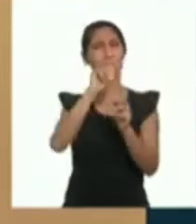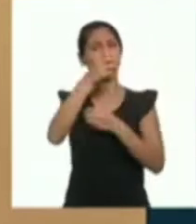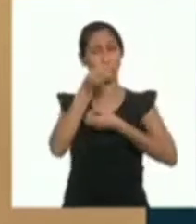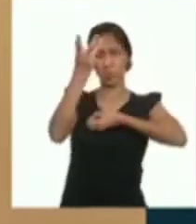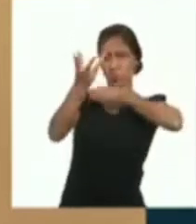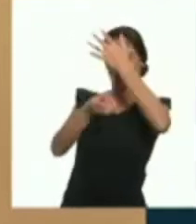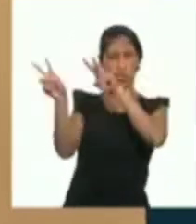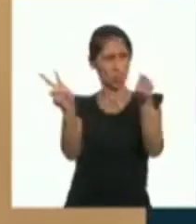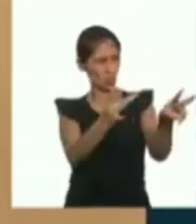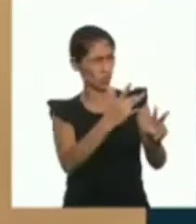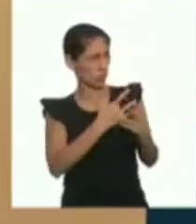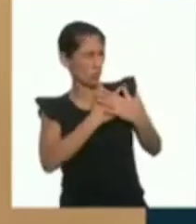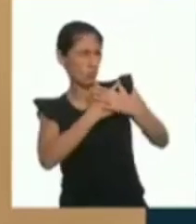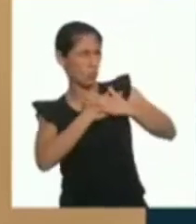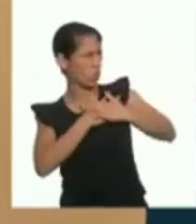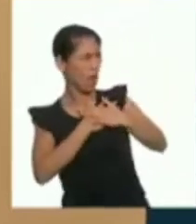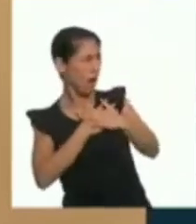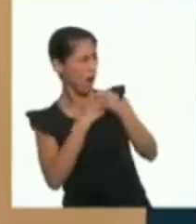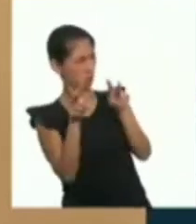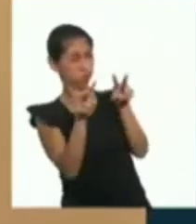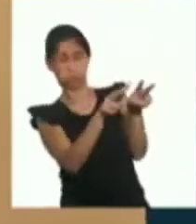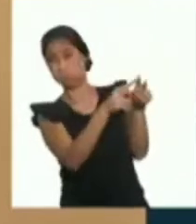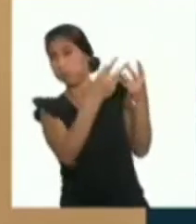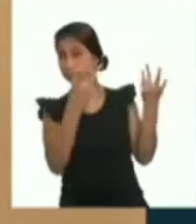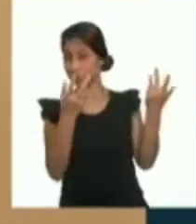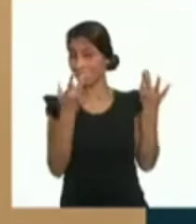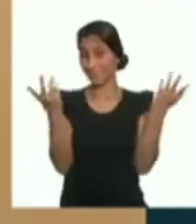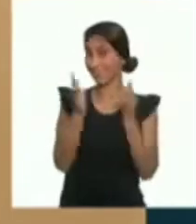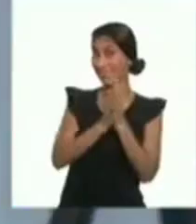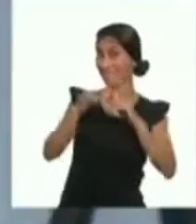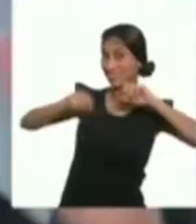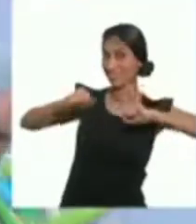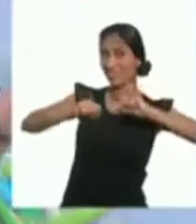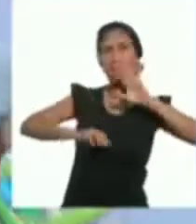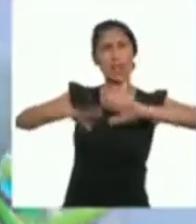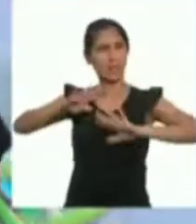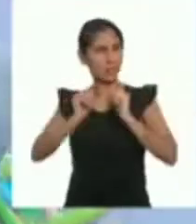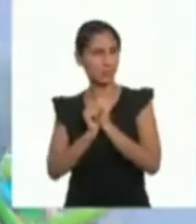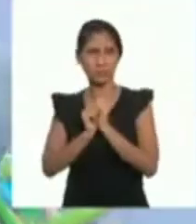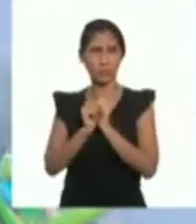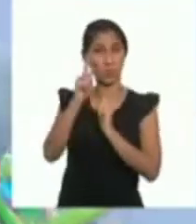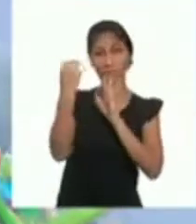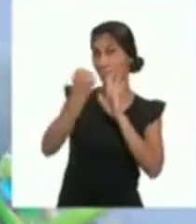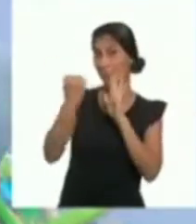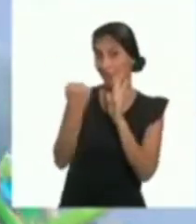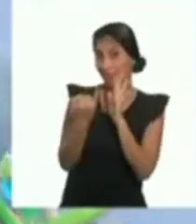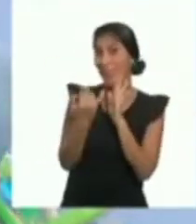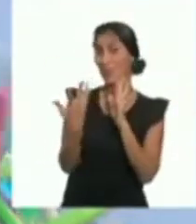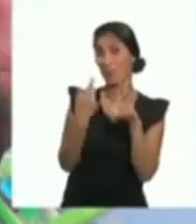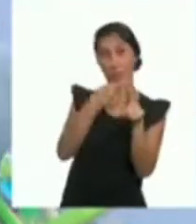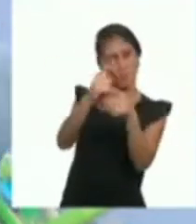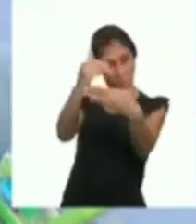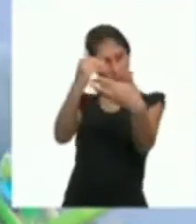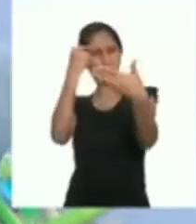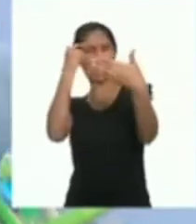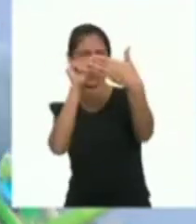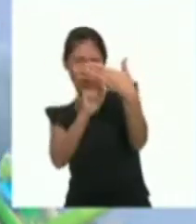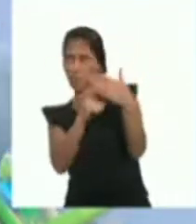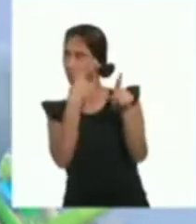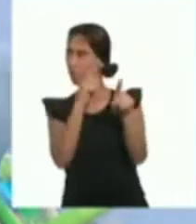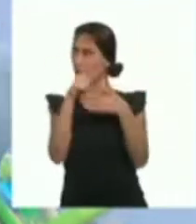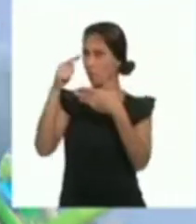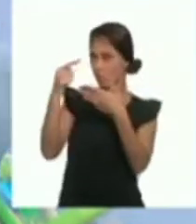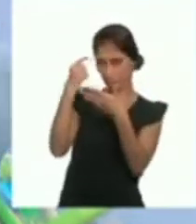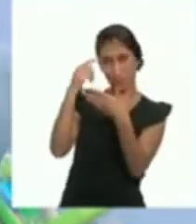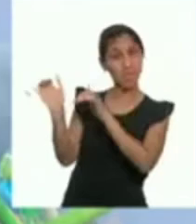mensajes, inspirar y conectarnos con las emociones y las ideas de los demás. Claro, a A veces una sola imagen transmite diversos mensajes.